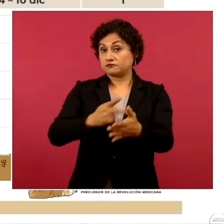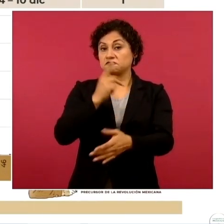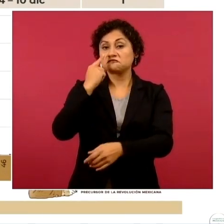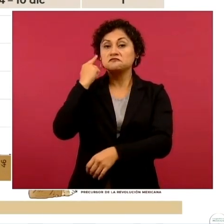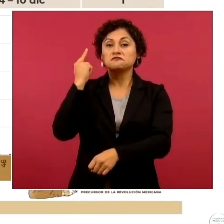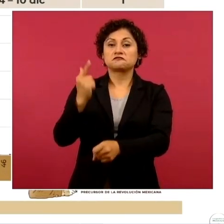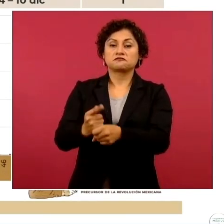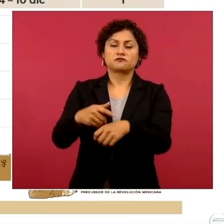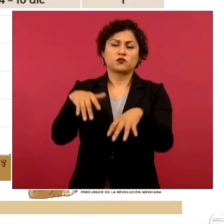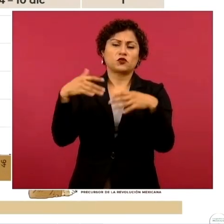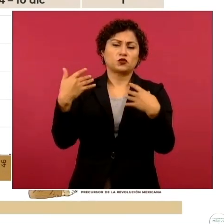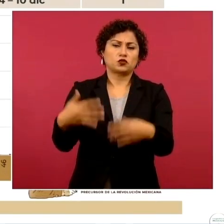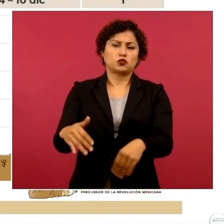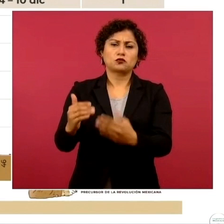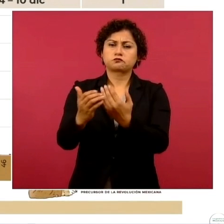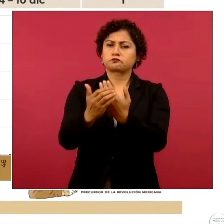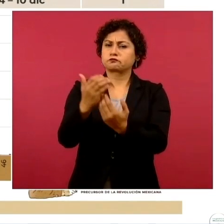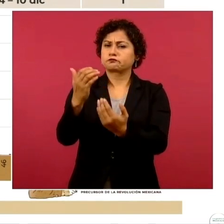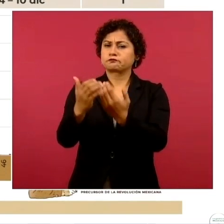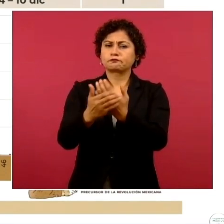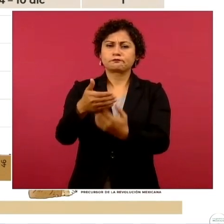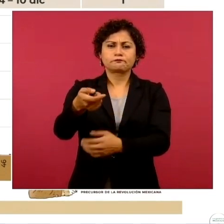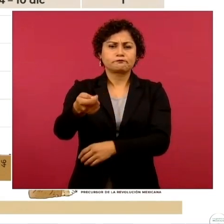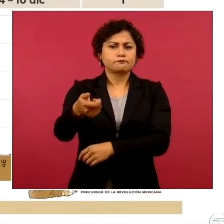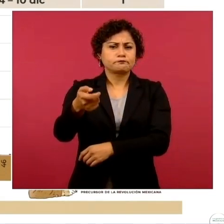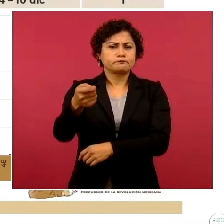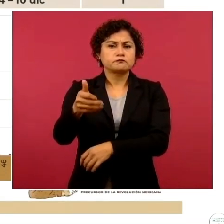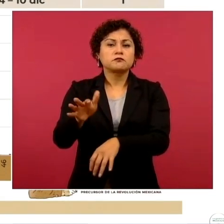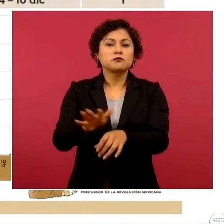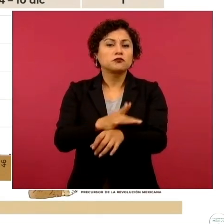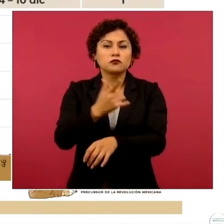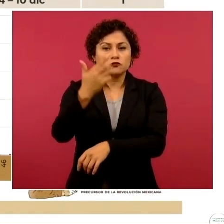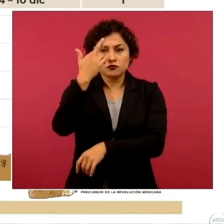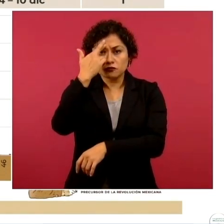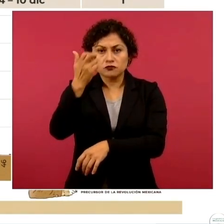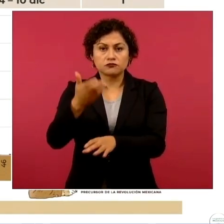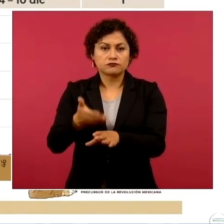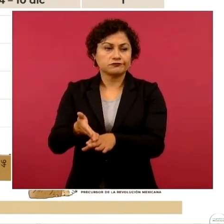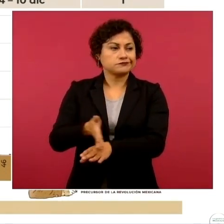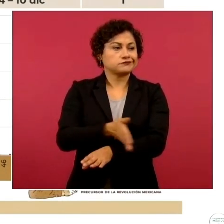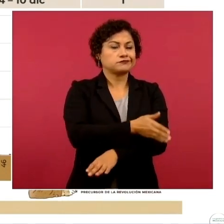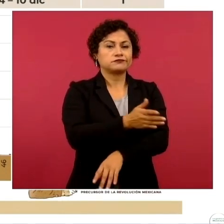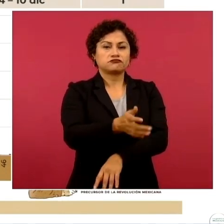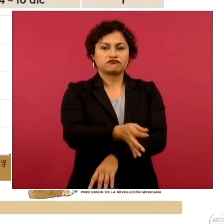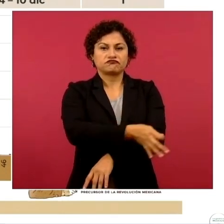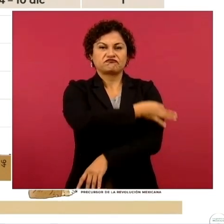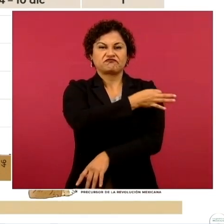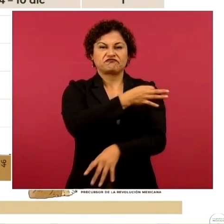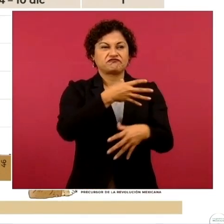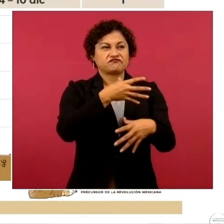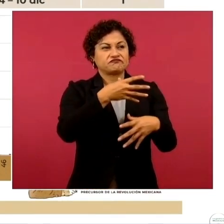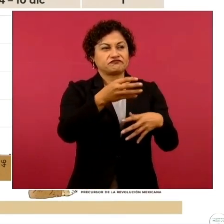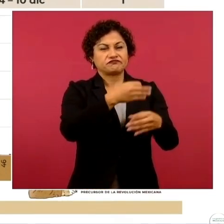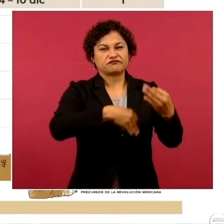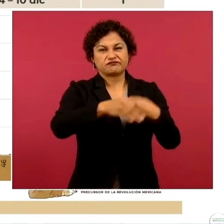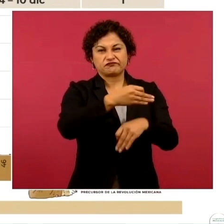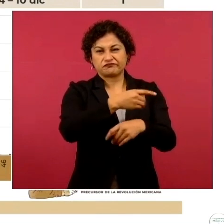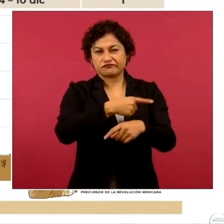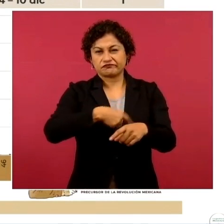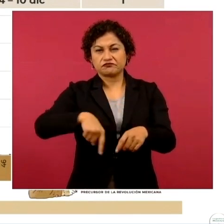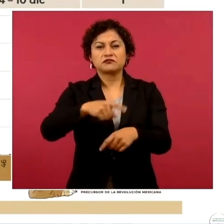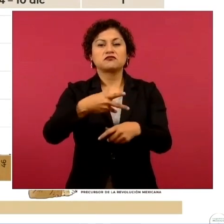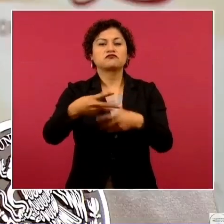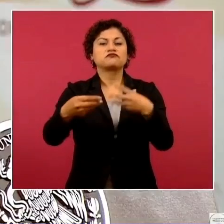baja. Afortunadamente esto es resultado de la vacunación extensa que se ha tenido en todo el territorio. Lo podemos ver en